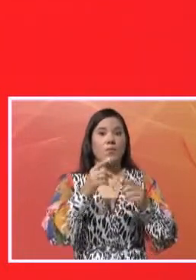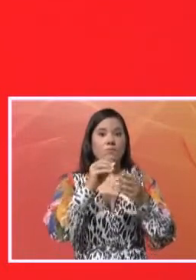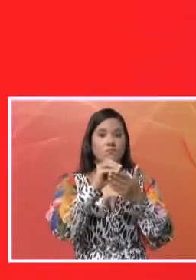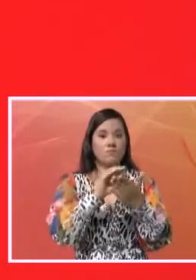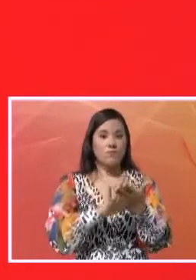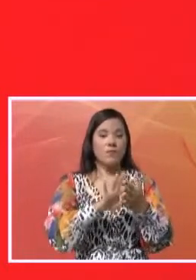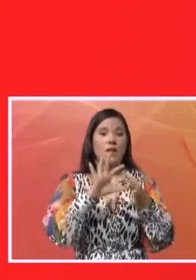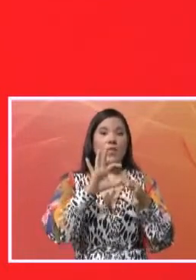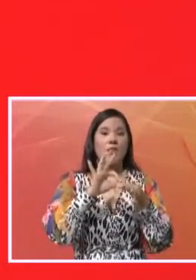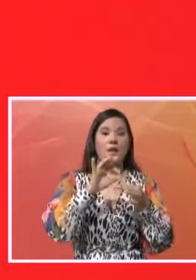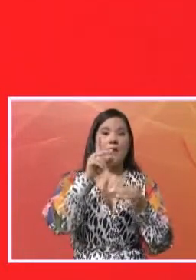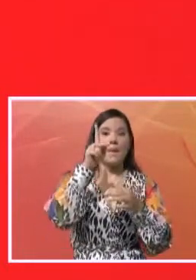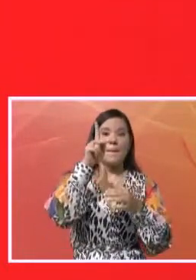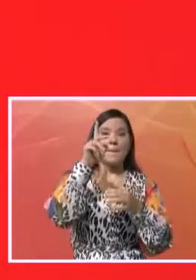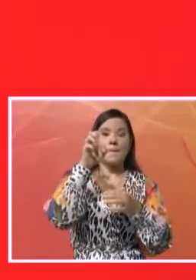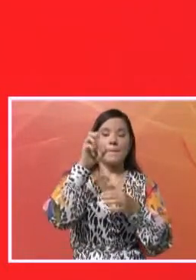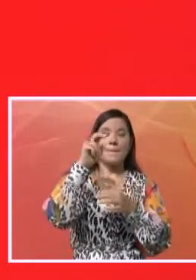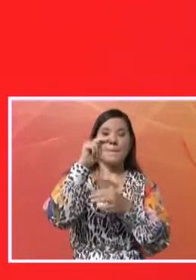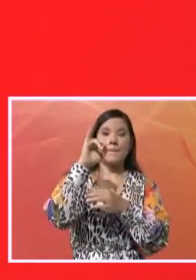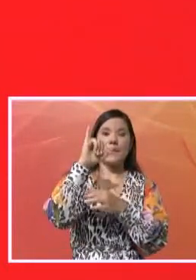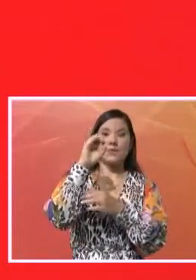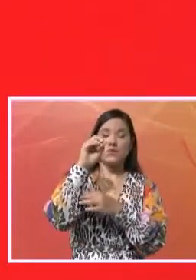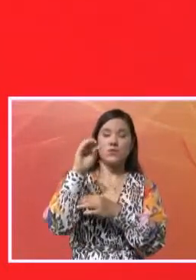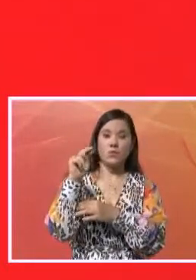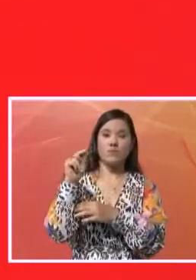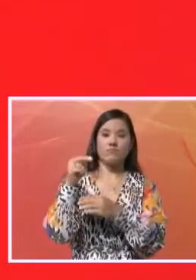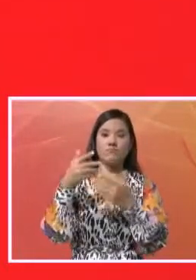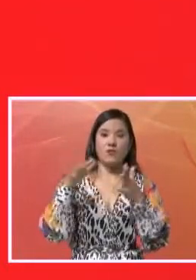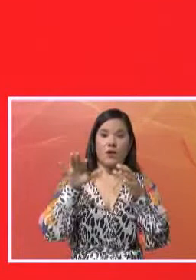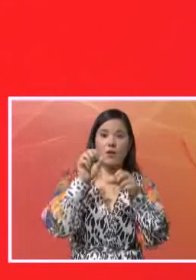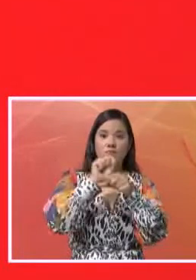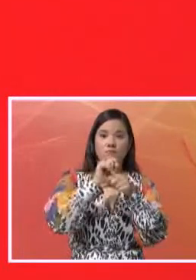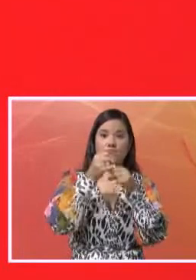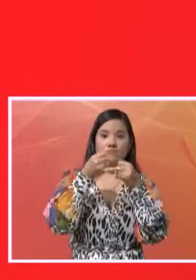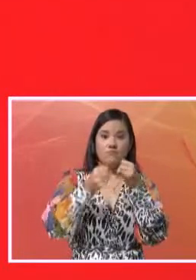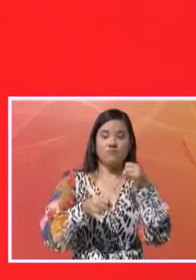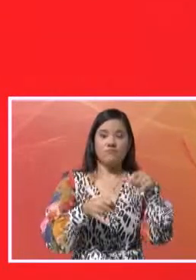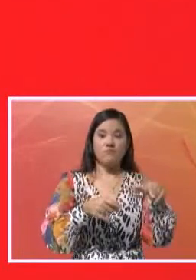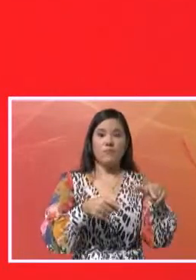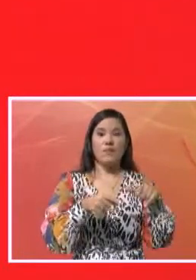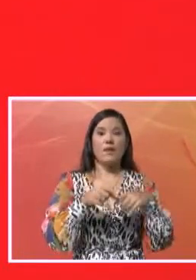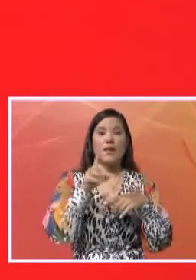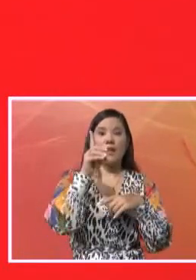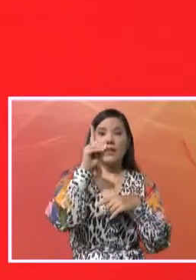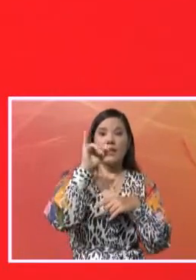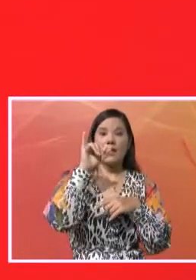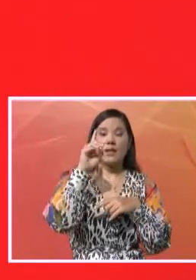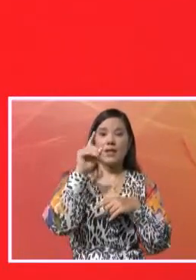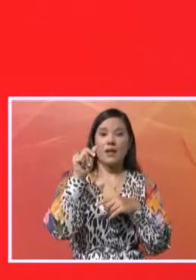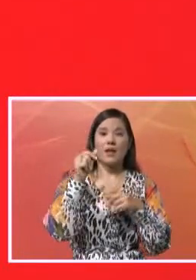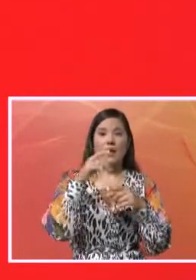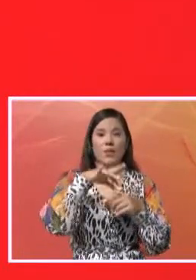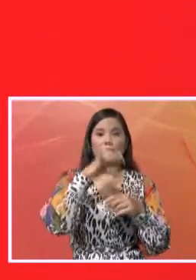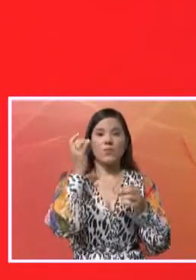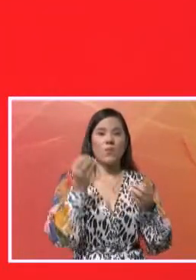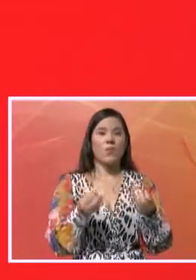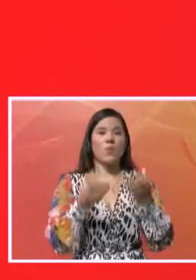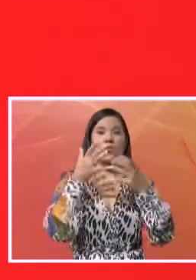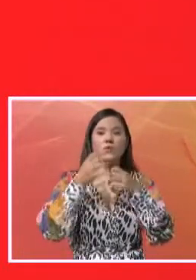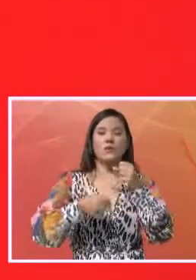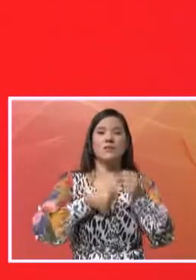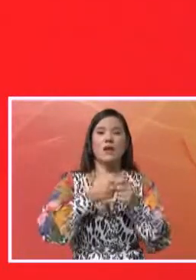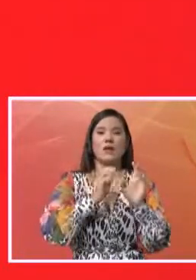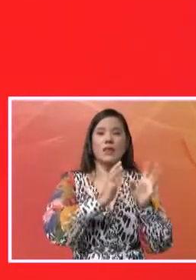pensiones en qué sentido actualizar los expediente en materia de pensiones porque llegamos a la vida y encontramos expedientes de muchísimos años